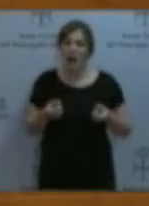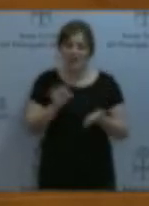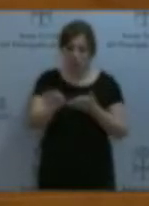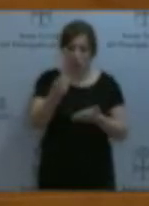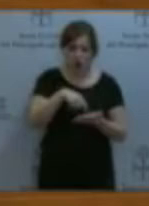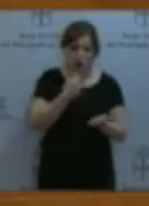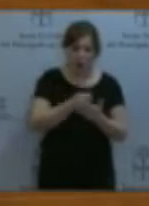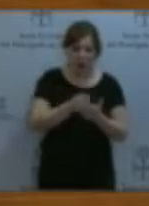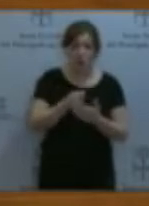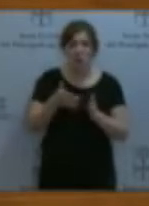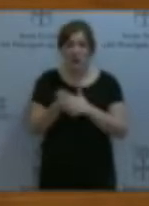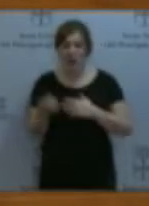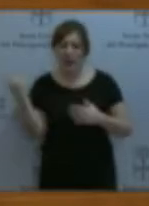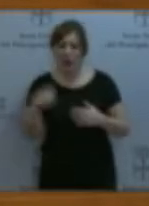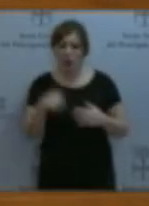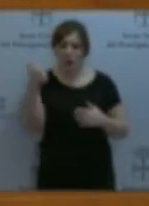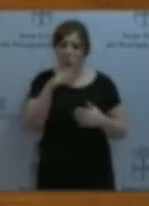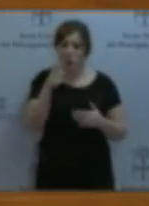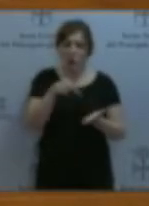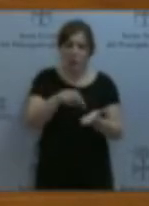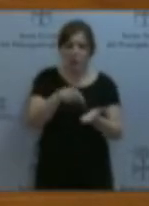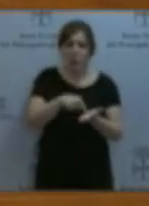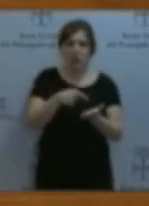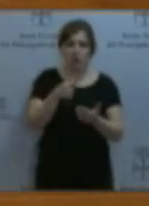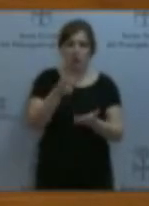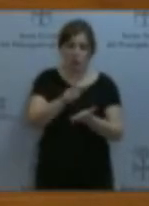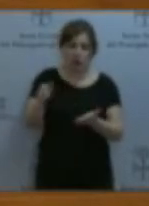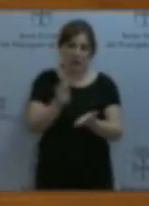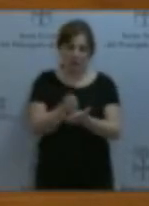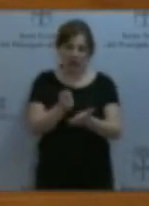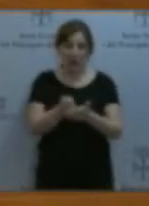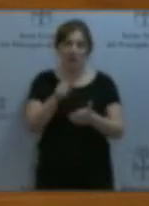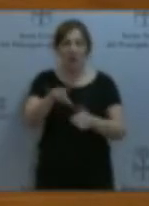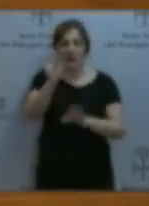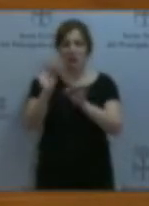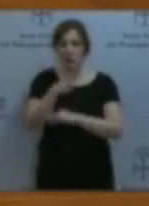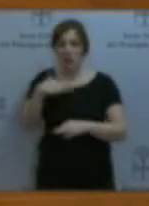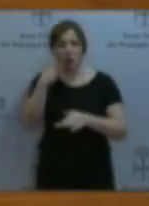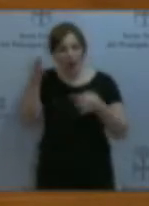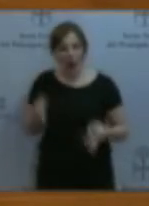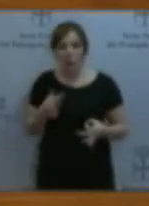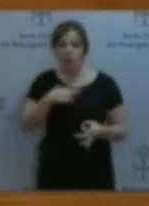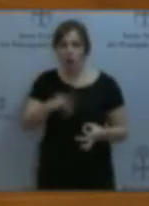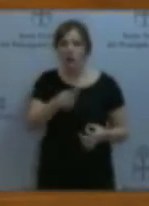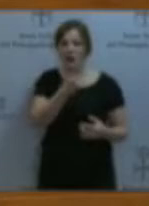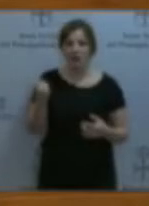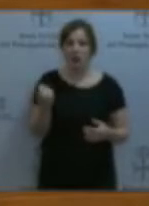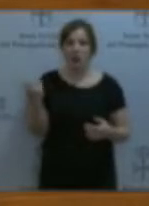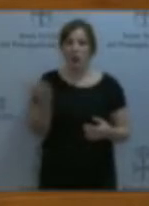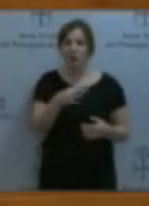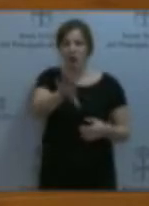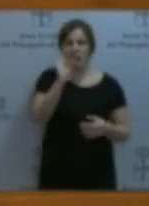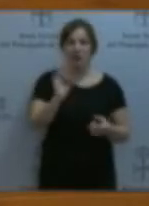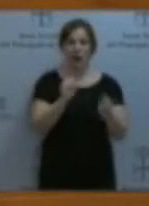con cargo a los impuestos de la ciudadanía. Frente a esto en Podemos tenemos alternativas. Tenemos alternativas realistas, posibles y necesarias. Tenemos una alternativa de